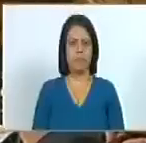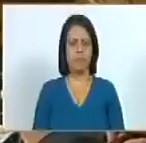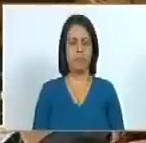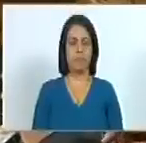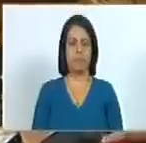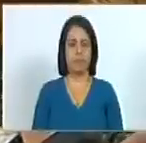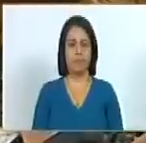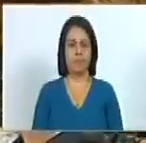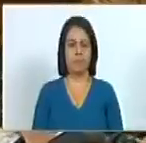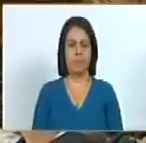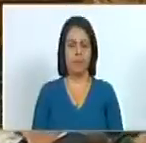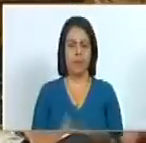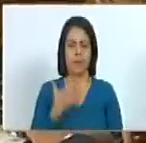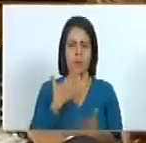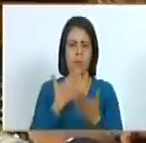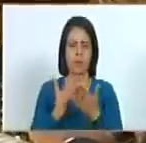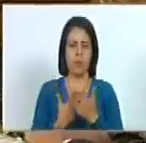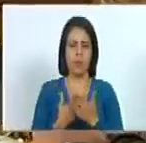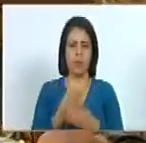Gracias, querido